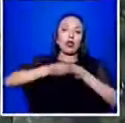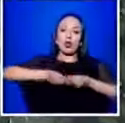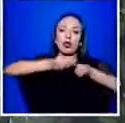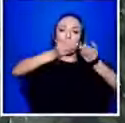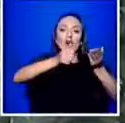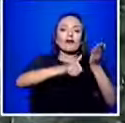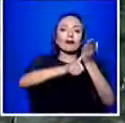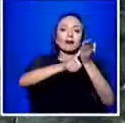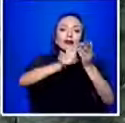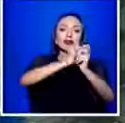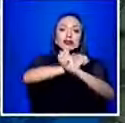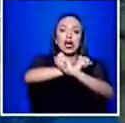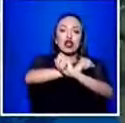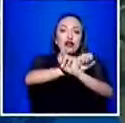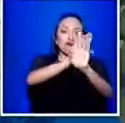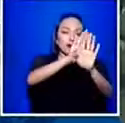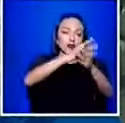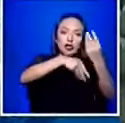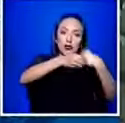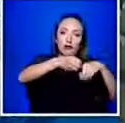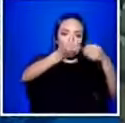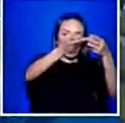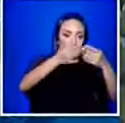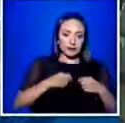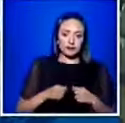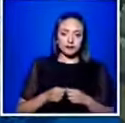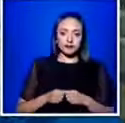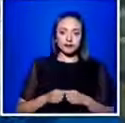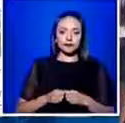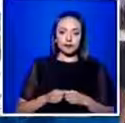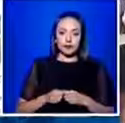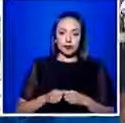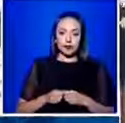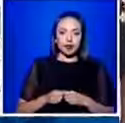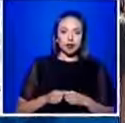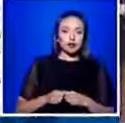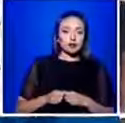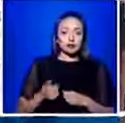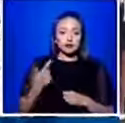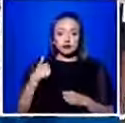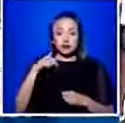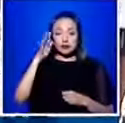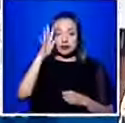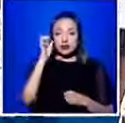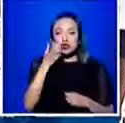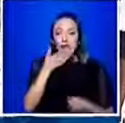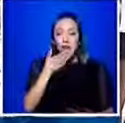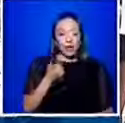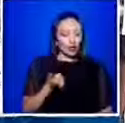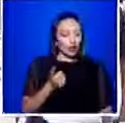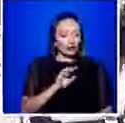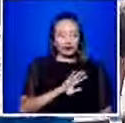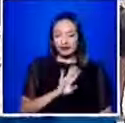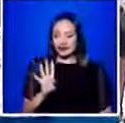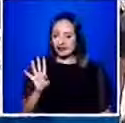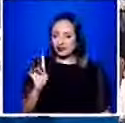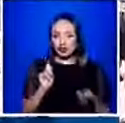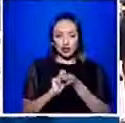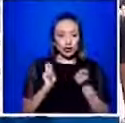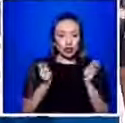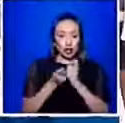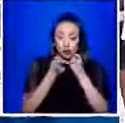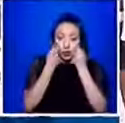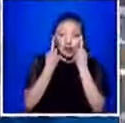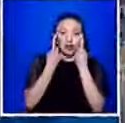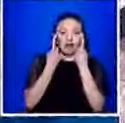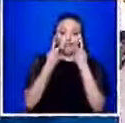La acabaron por siempre, señora. Creo que va a mejorar bastante, al 100%. Es un cambio. Estoy sorprendida y